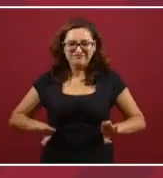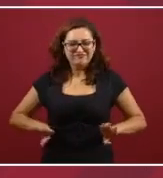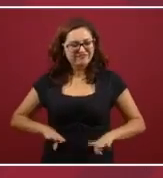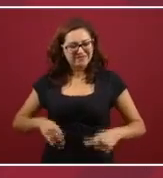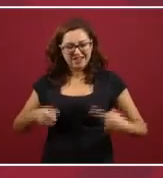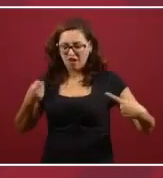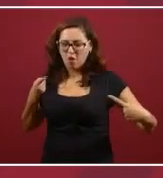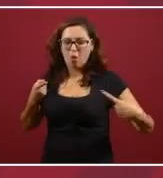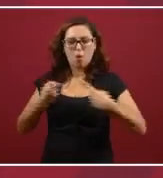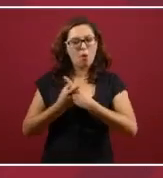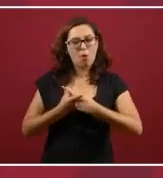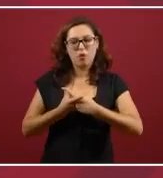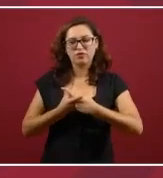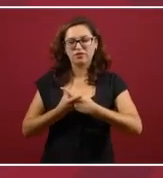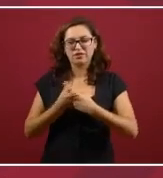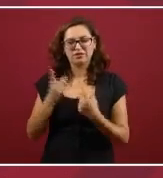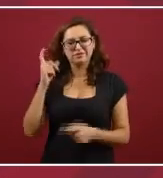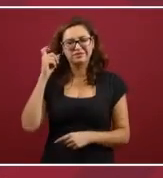Entonces,